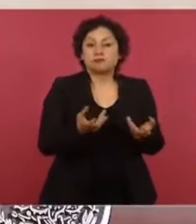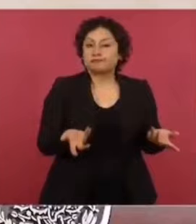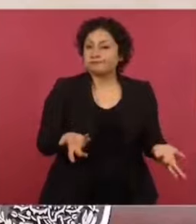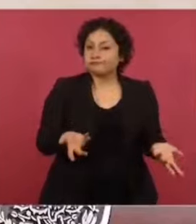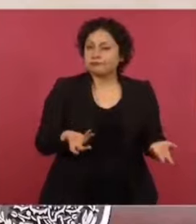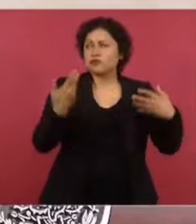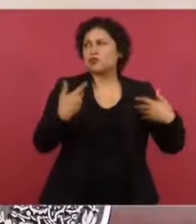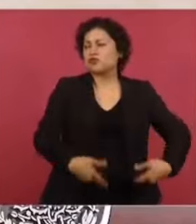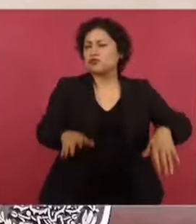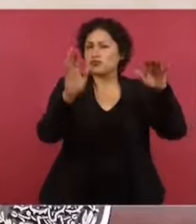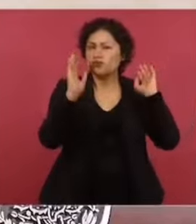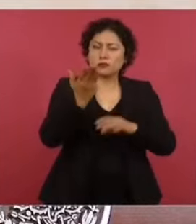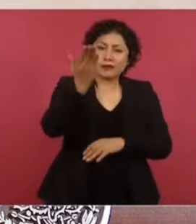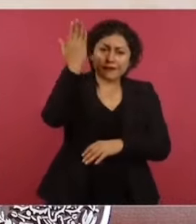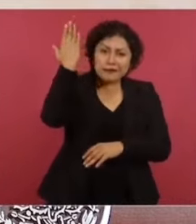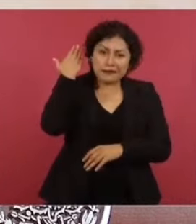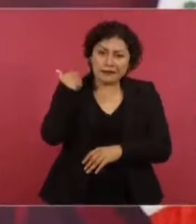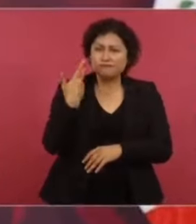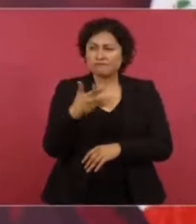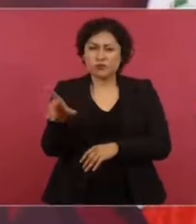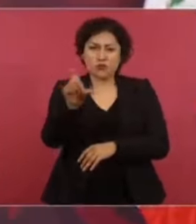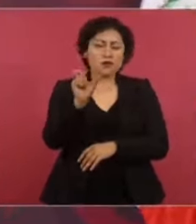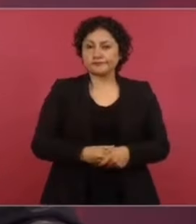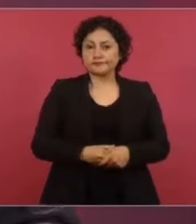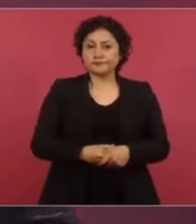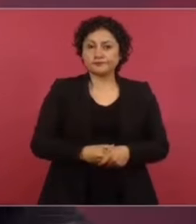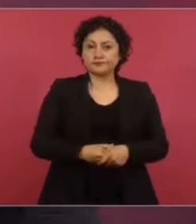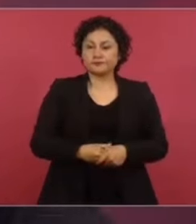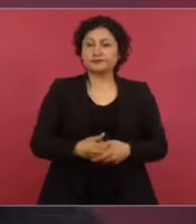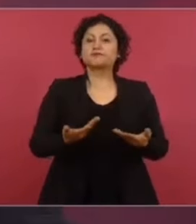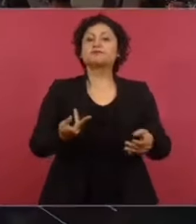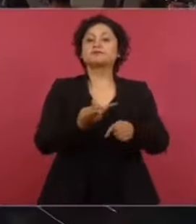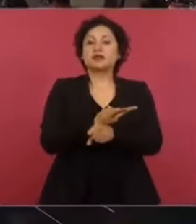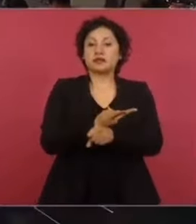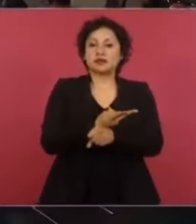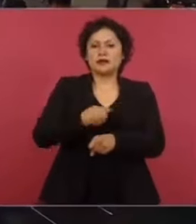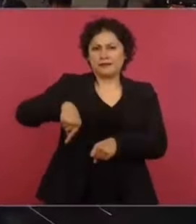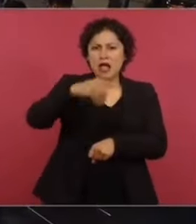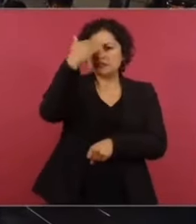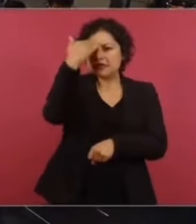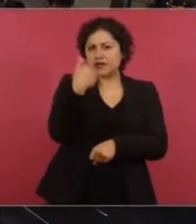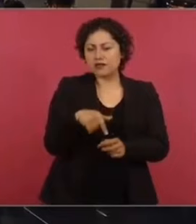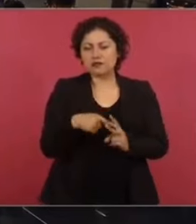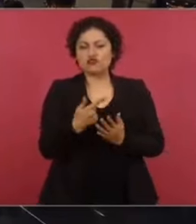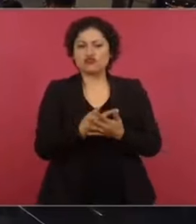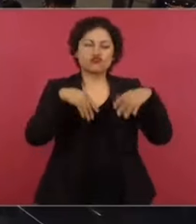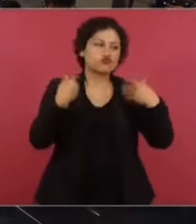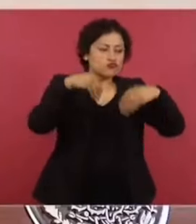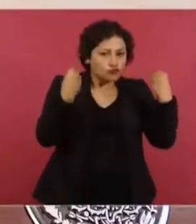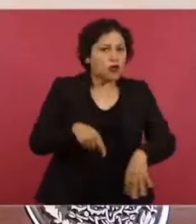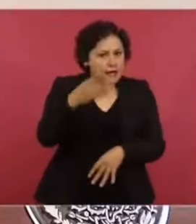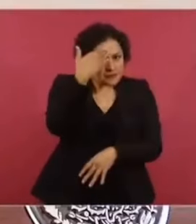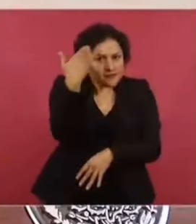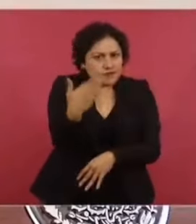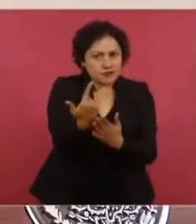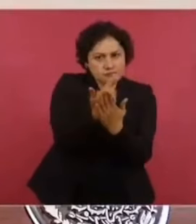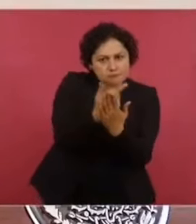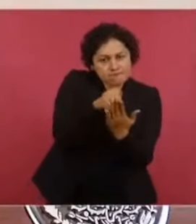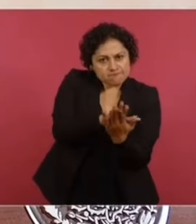Desde la época de Fox, tenían contabilizada la pérdida de todo lo que se